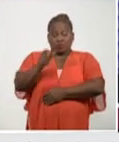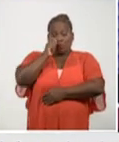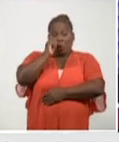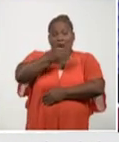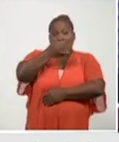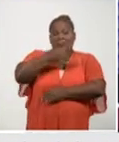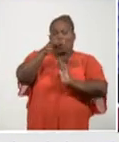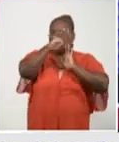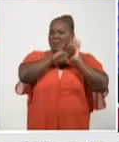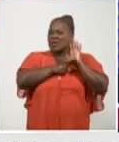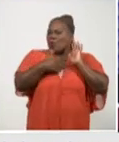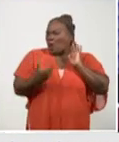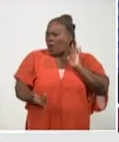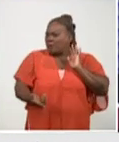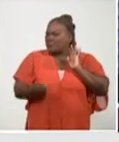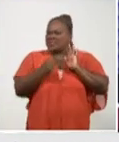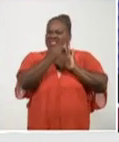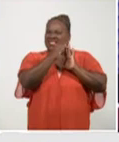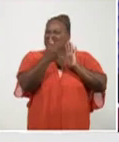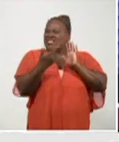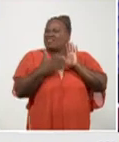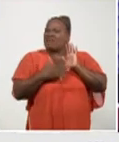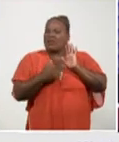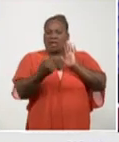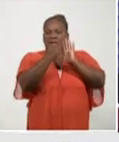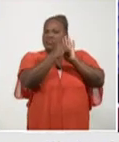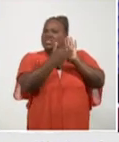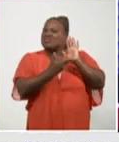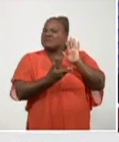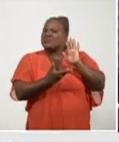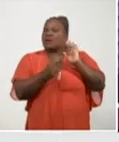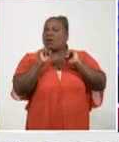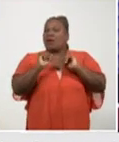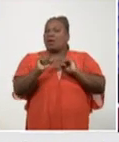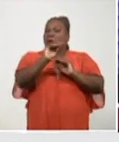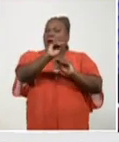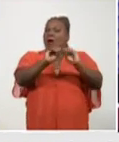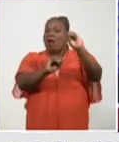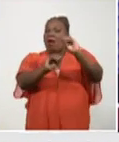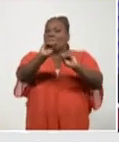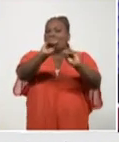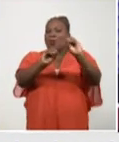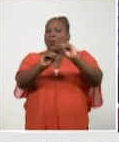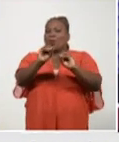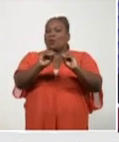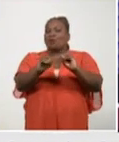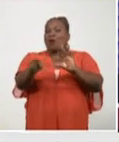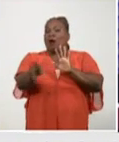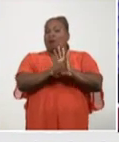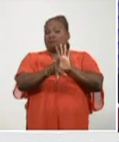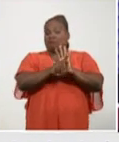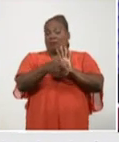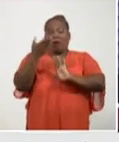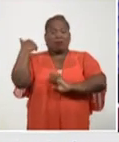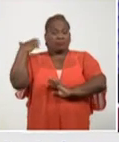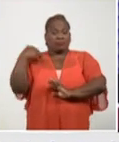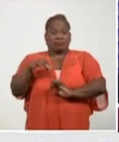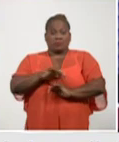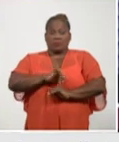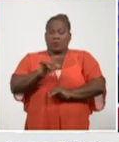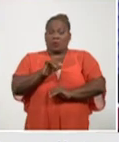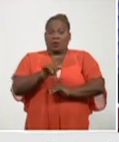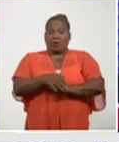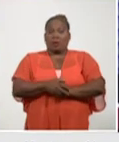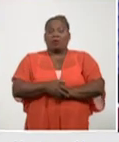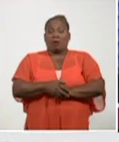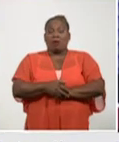es una adecuación del protocolo que estaba establecido con medidas